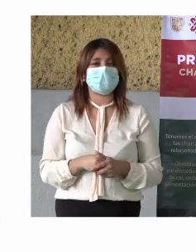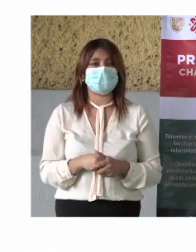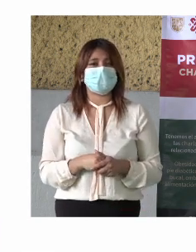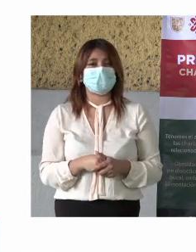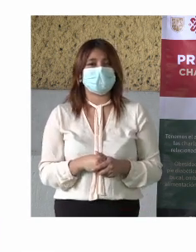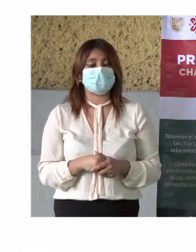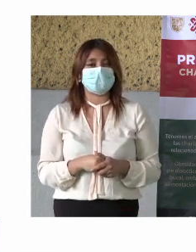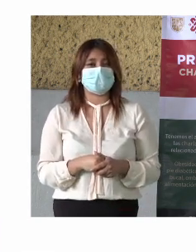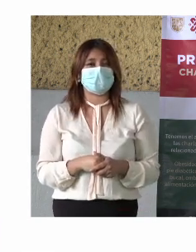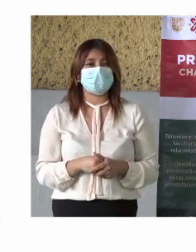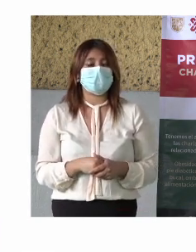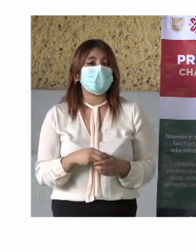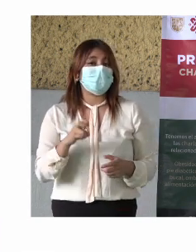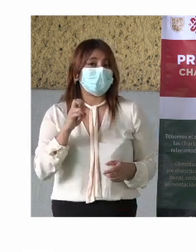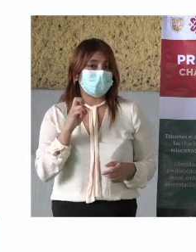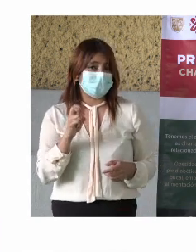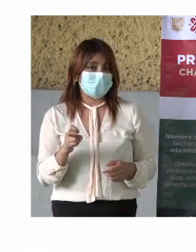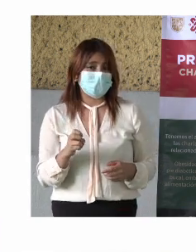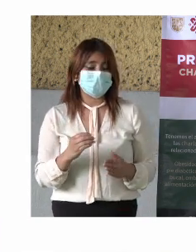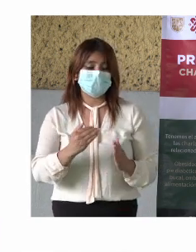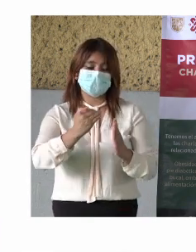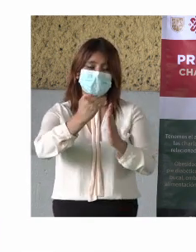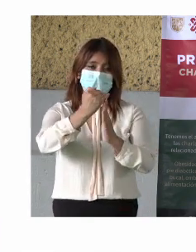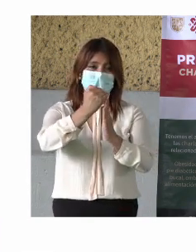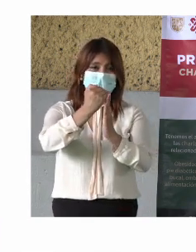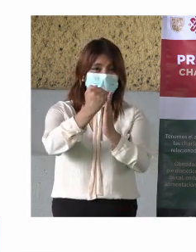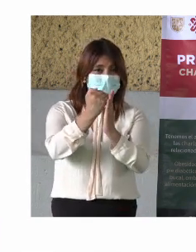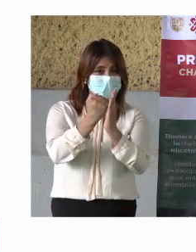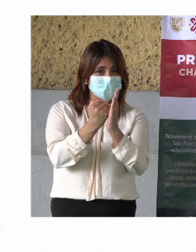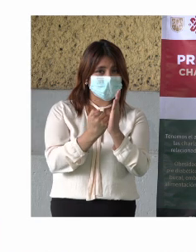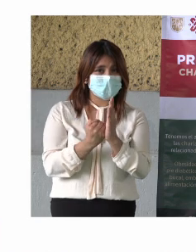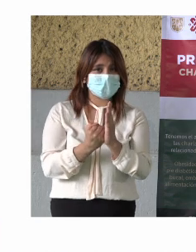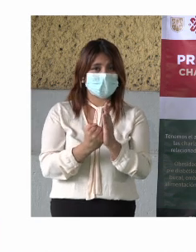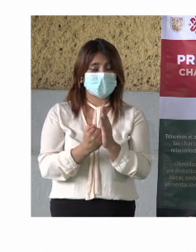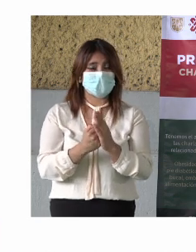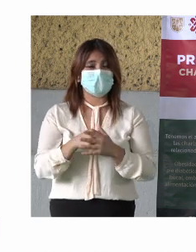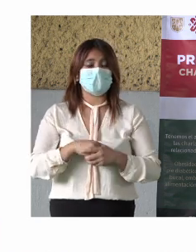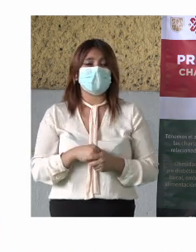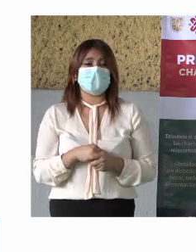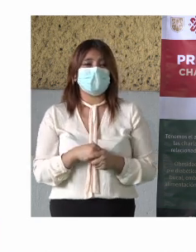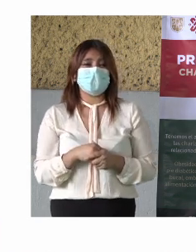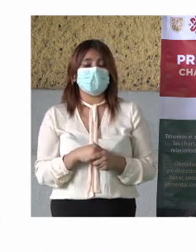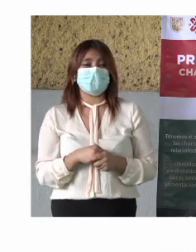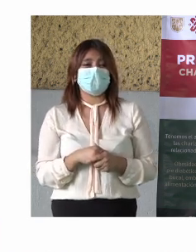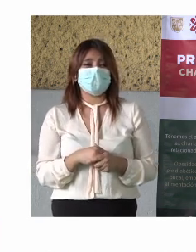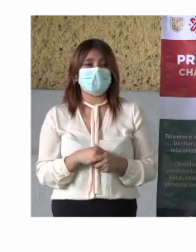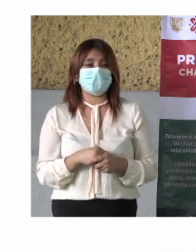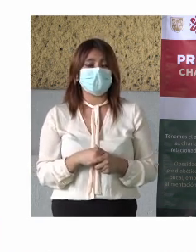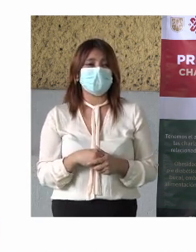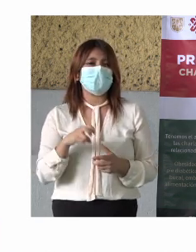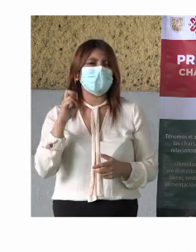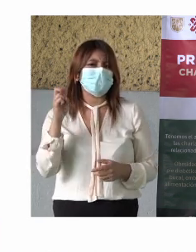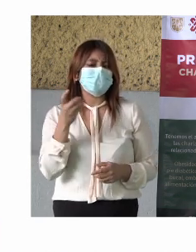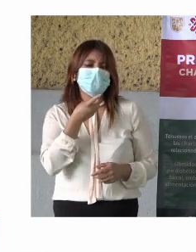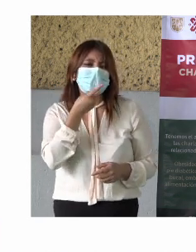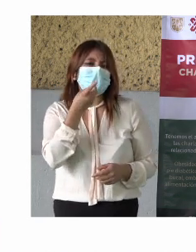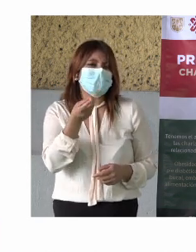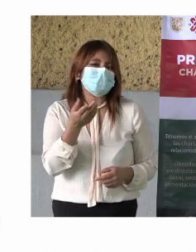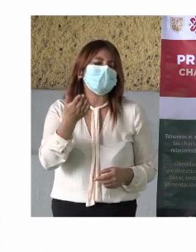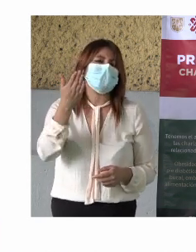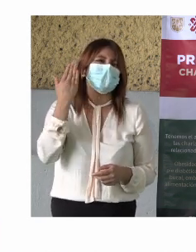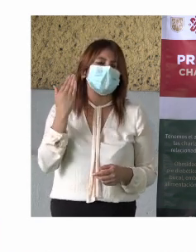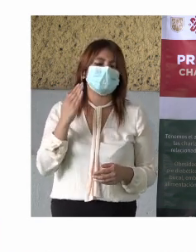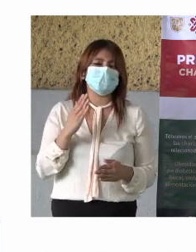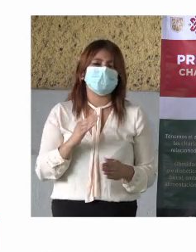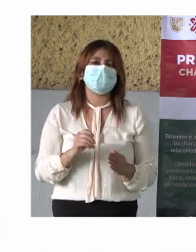insulina. Por lo tanto, reduce la resistencia a la insulina, que ese es de los diagnósticos que decíamos, ¿no? Esta